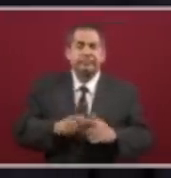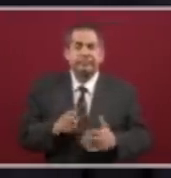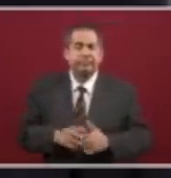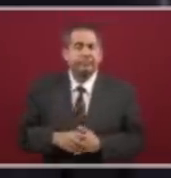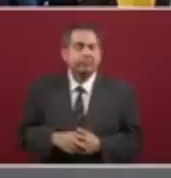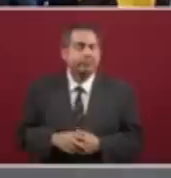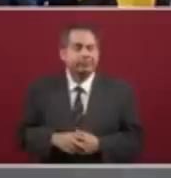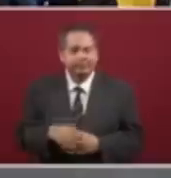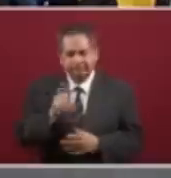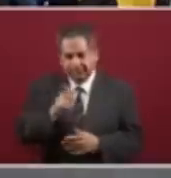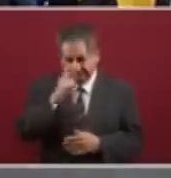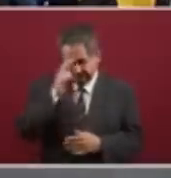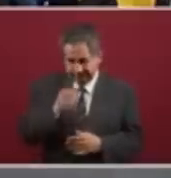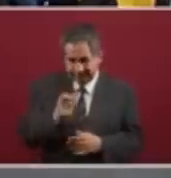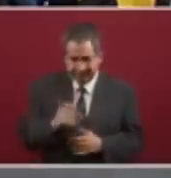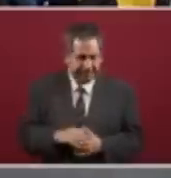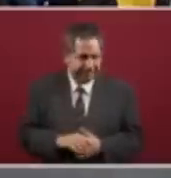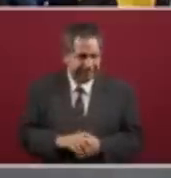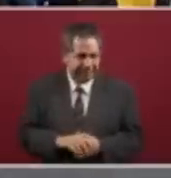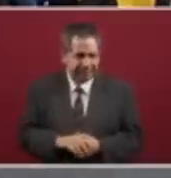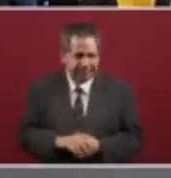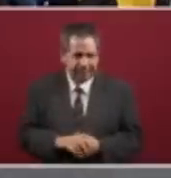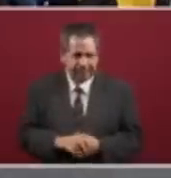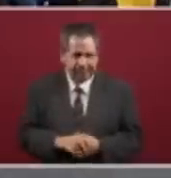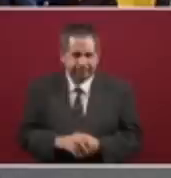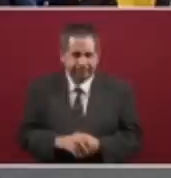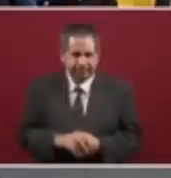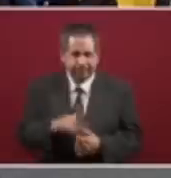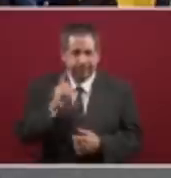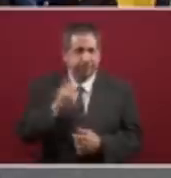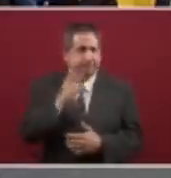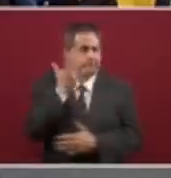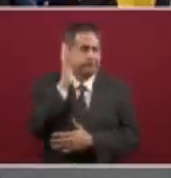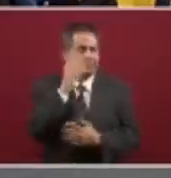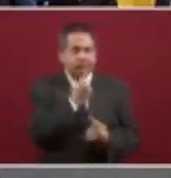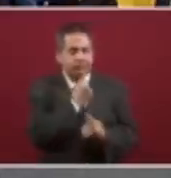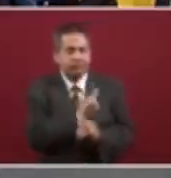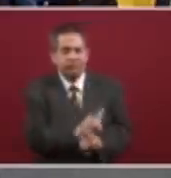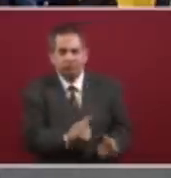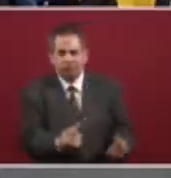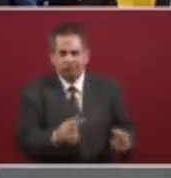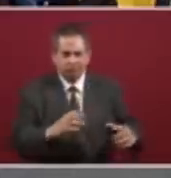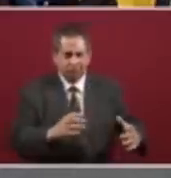lo d las llamadas estancias infantiles